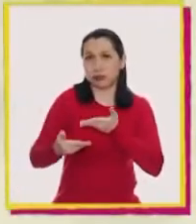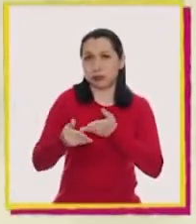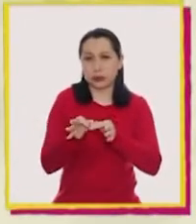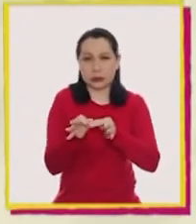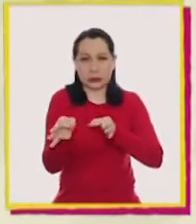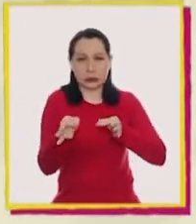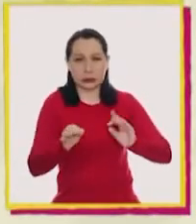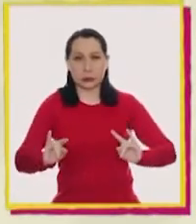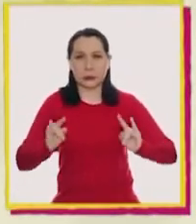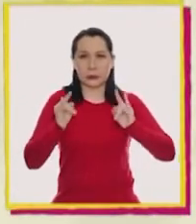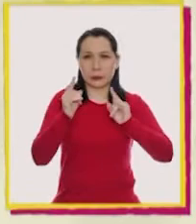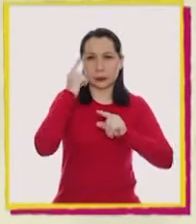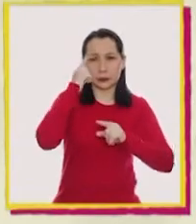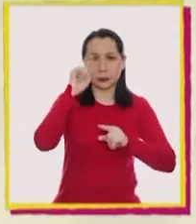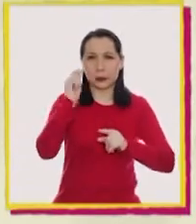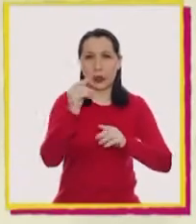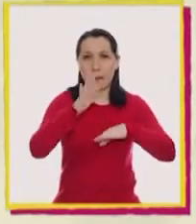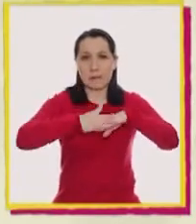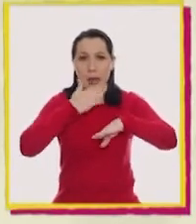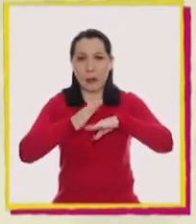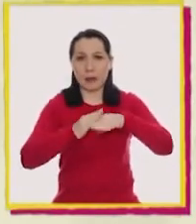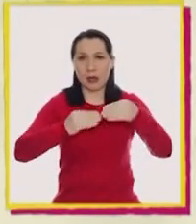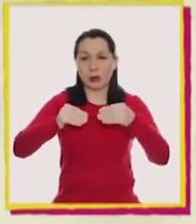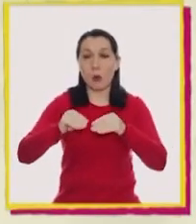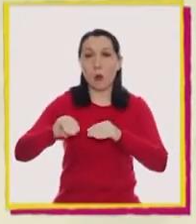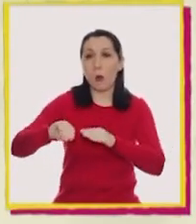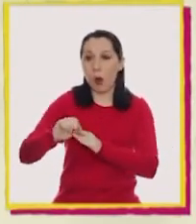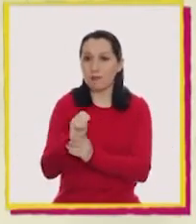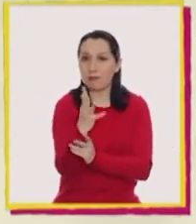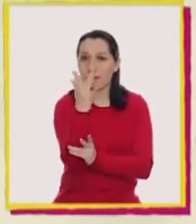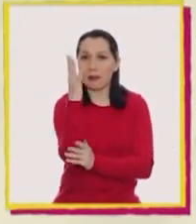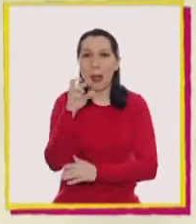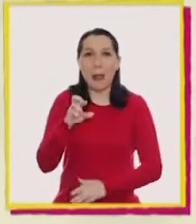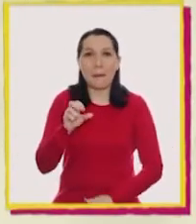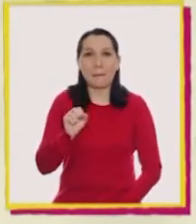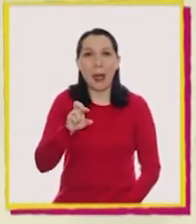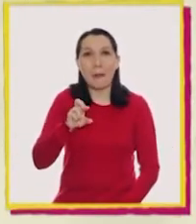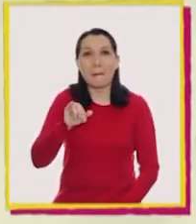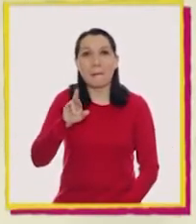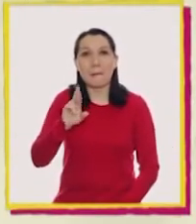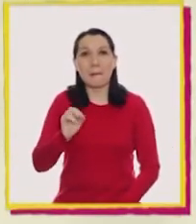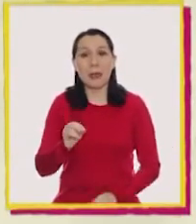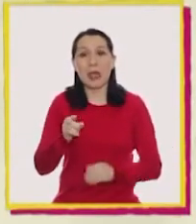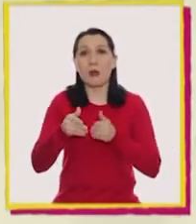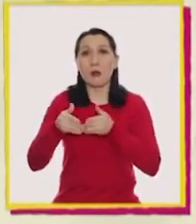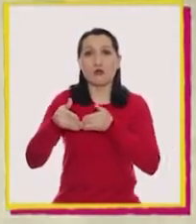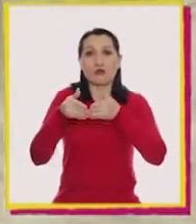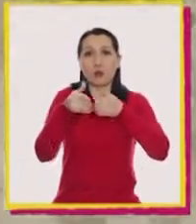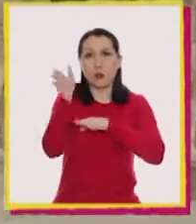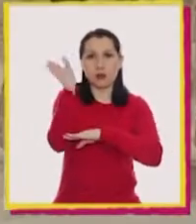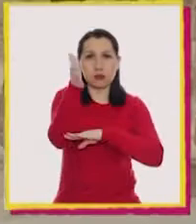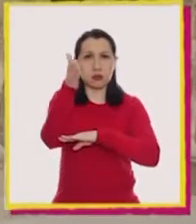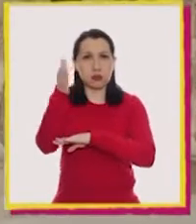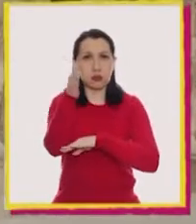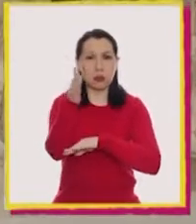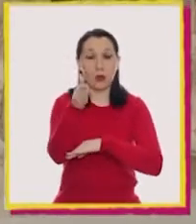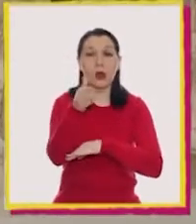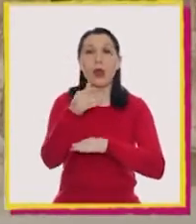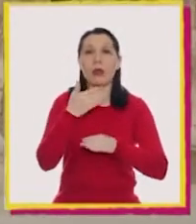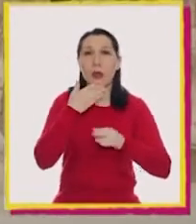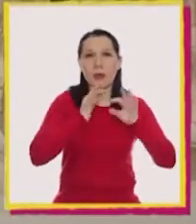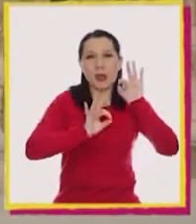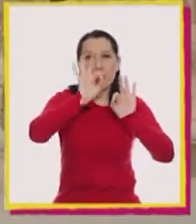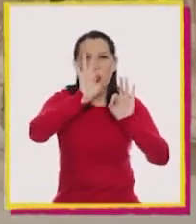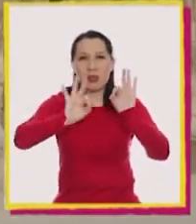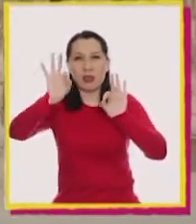en arquitectura, creación del papel con la planta del papiro, la navegación en vela, lo